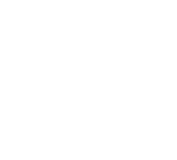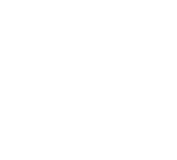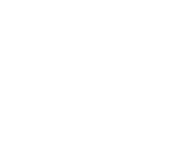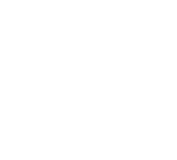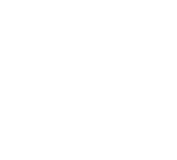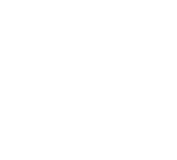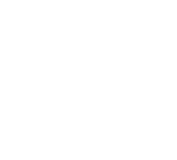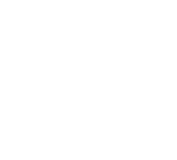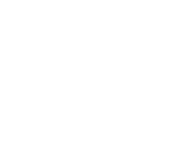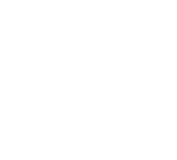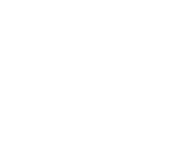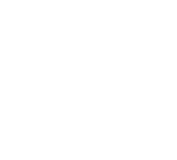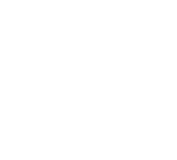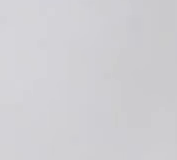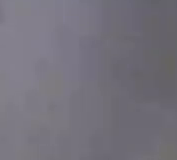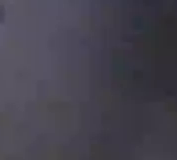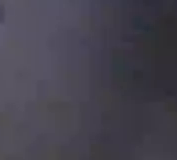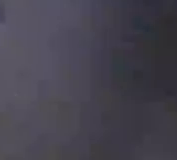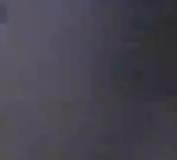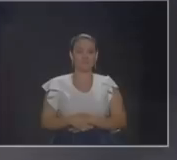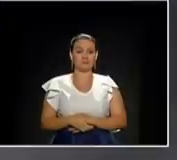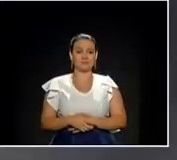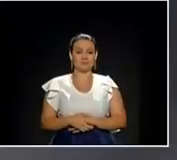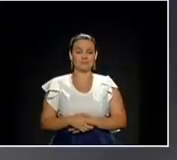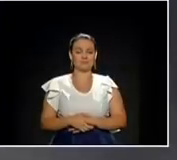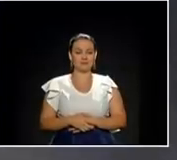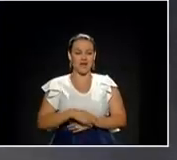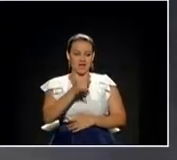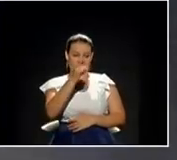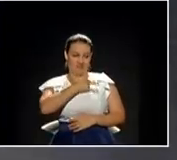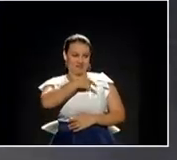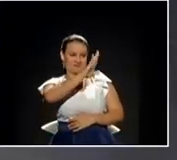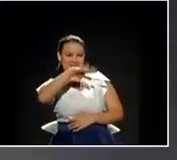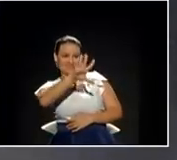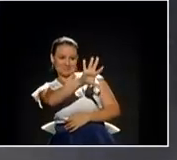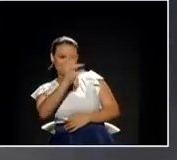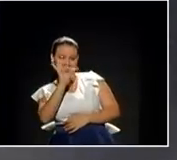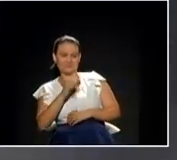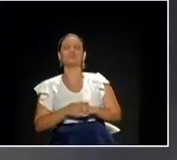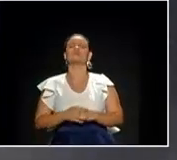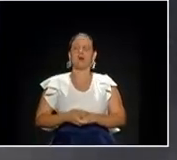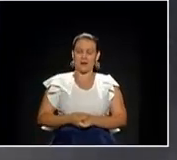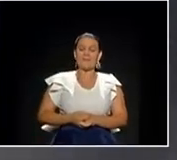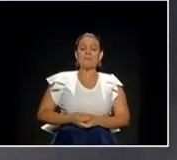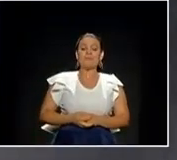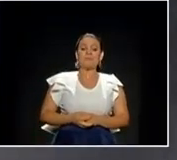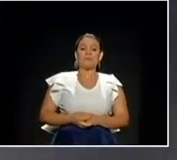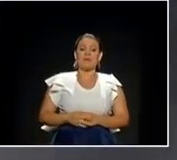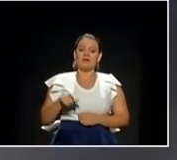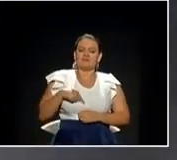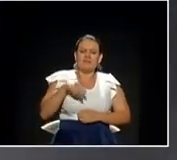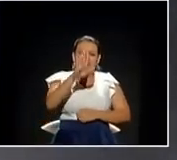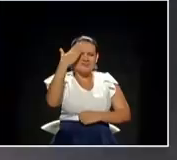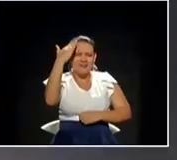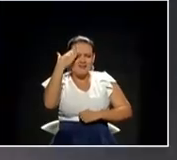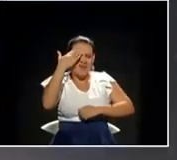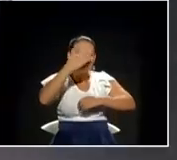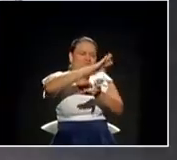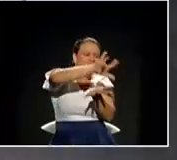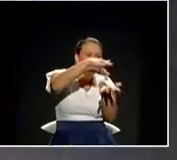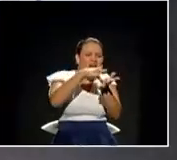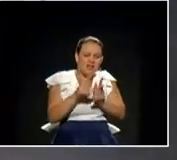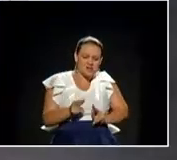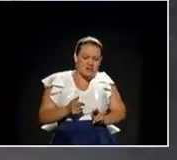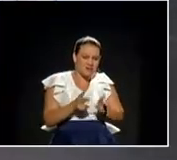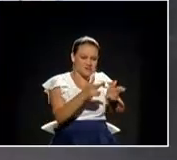la 1 con la culminación de las etapas una y una vez de parques del río apenas se completa uno de los cinco tramos